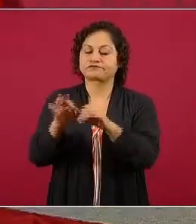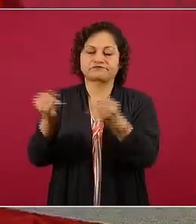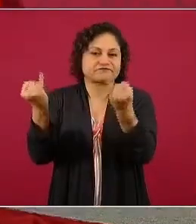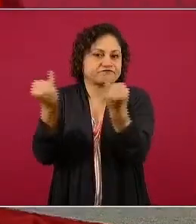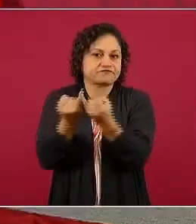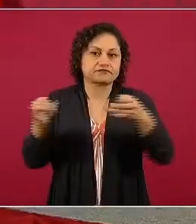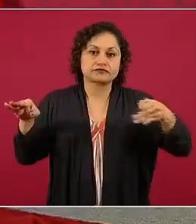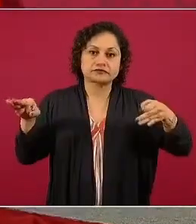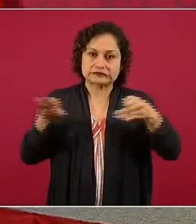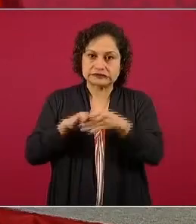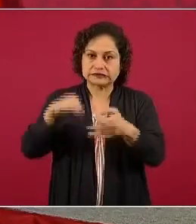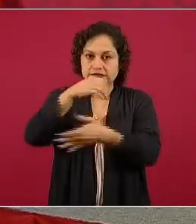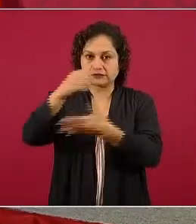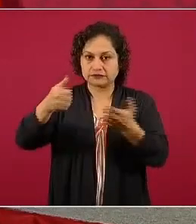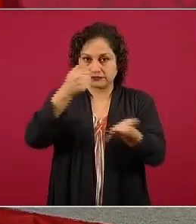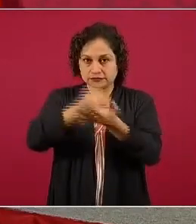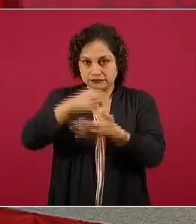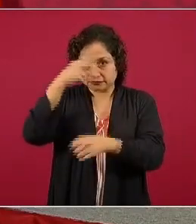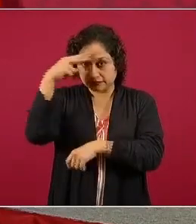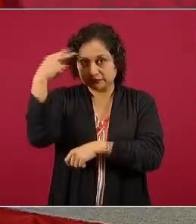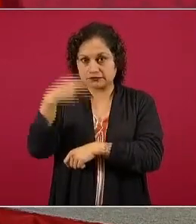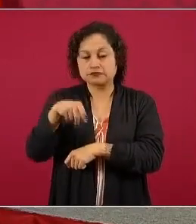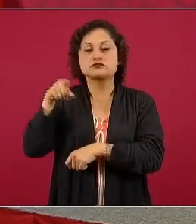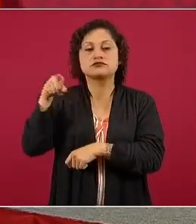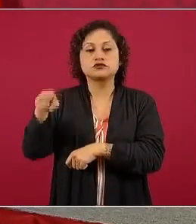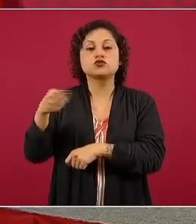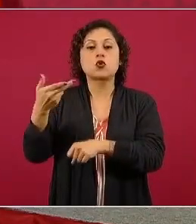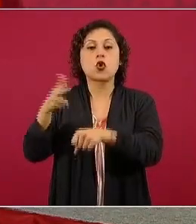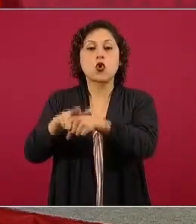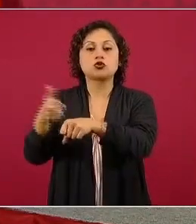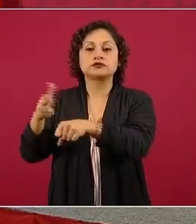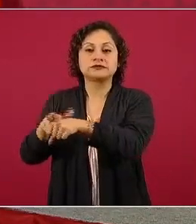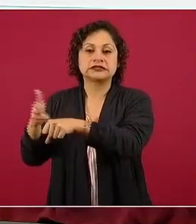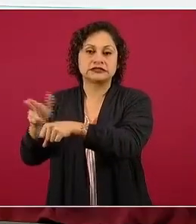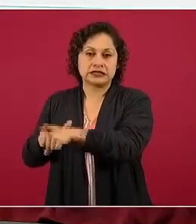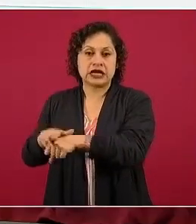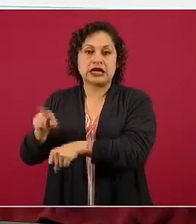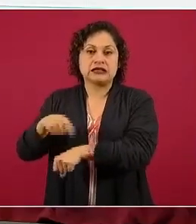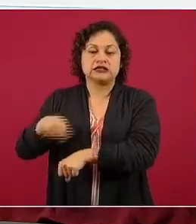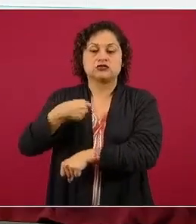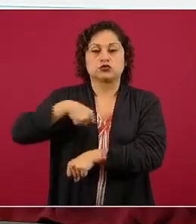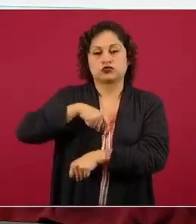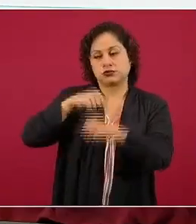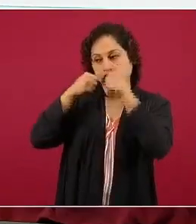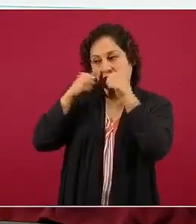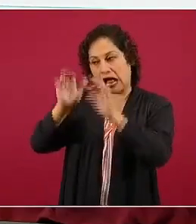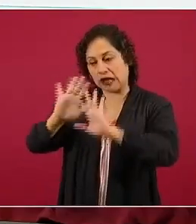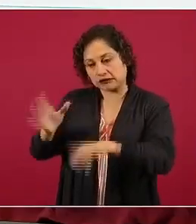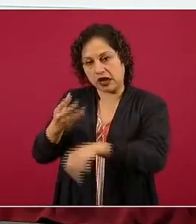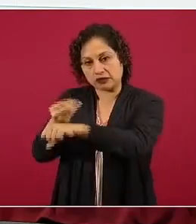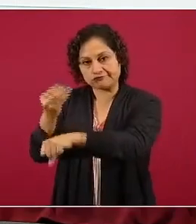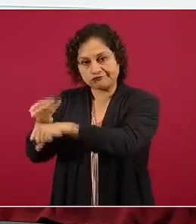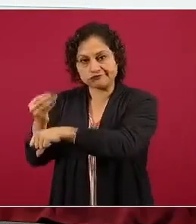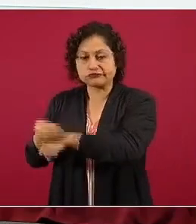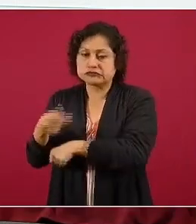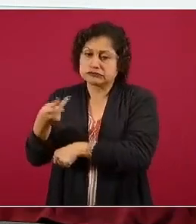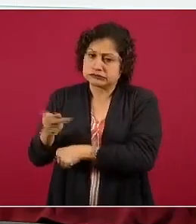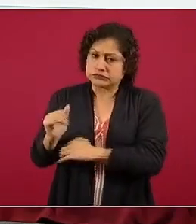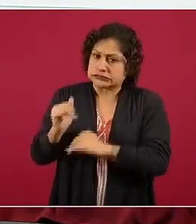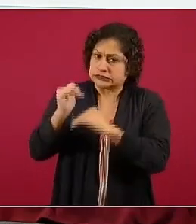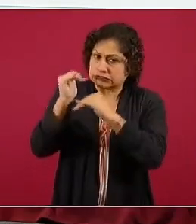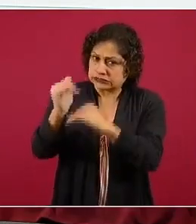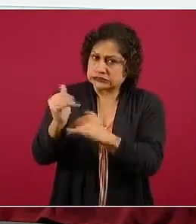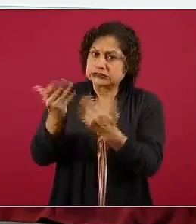Ciudad de México, también tiene una capacidad hospitalaria que ha sido reforzada pero que también es limitada y por eso